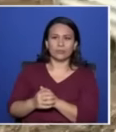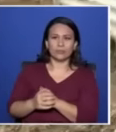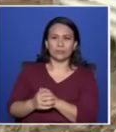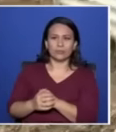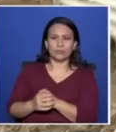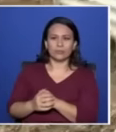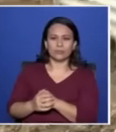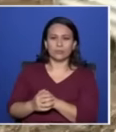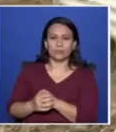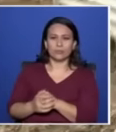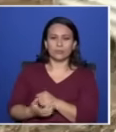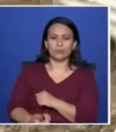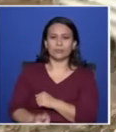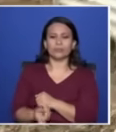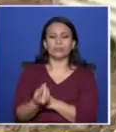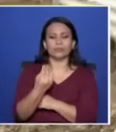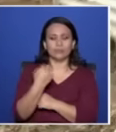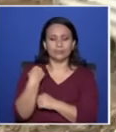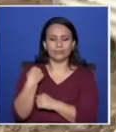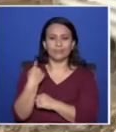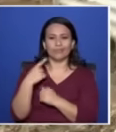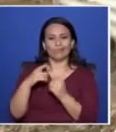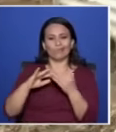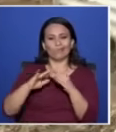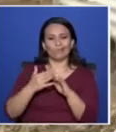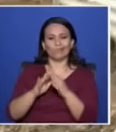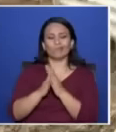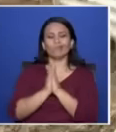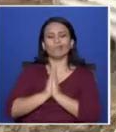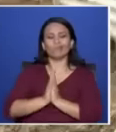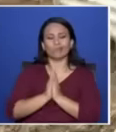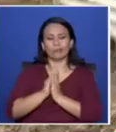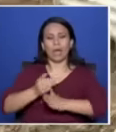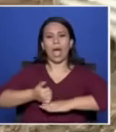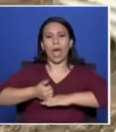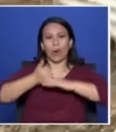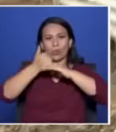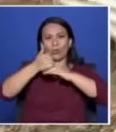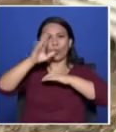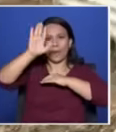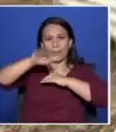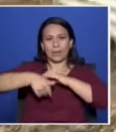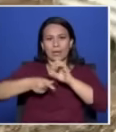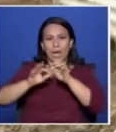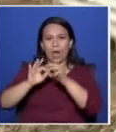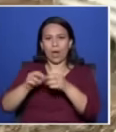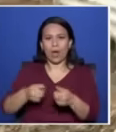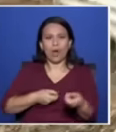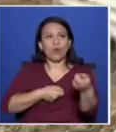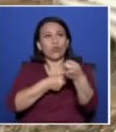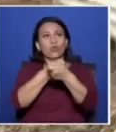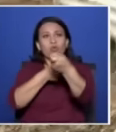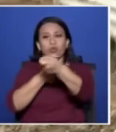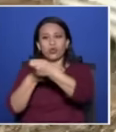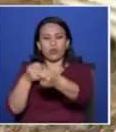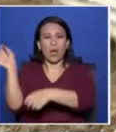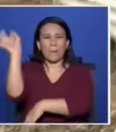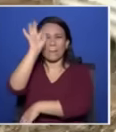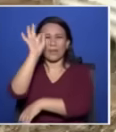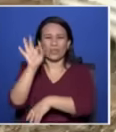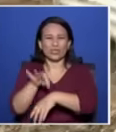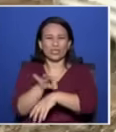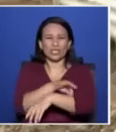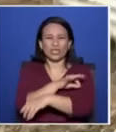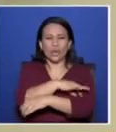empozada y por eso la comunidad pide a la autoridad que venga a fumigar para disminuir